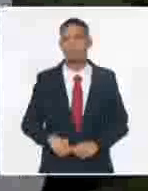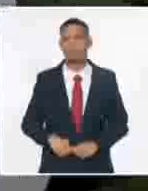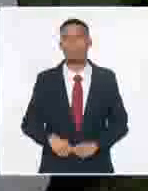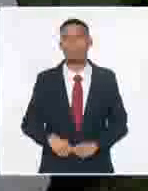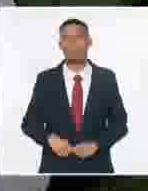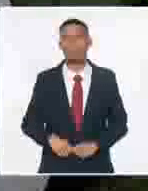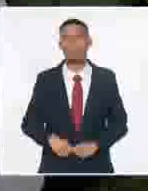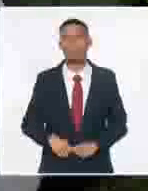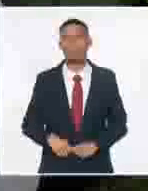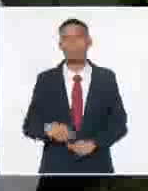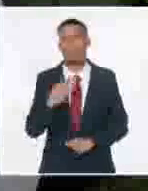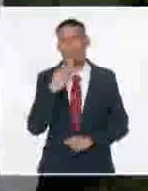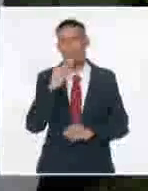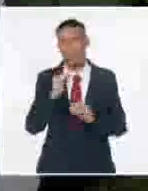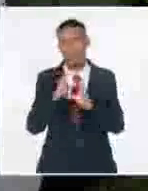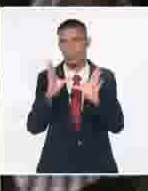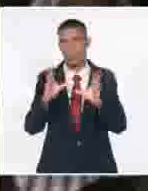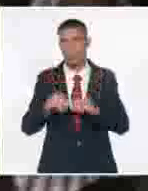Buenos días.